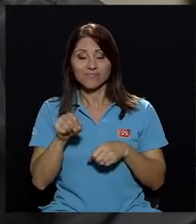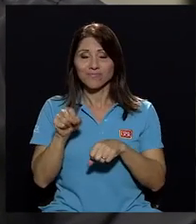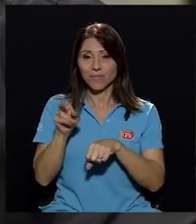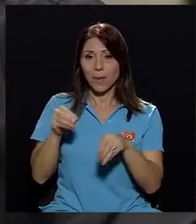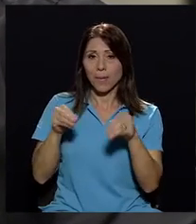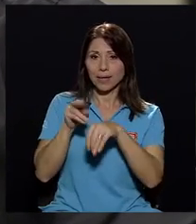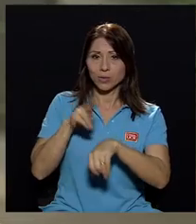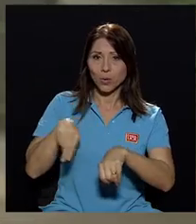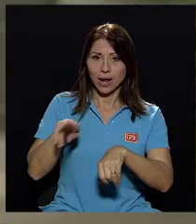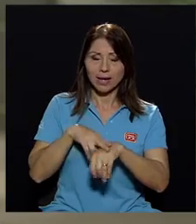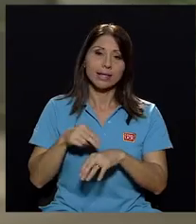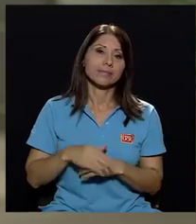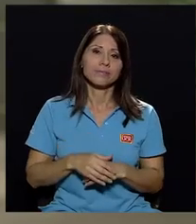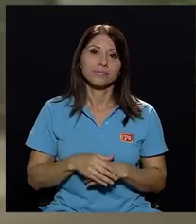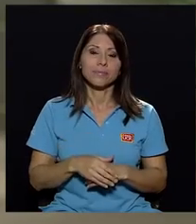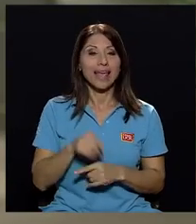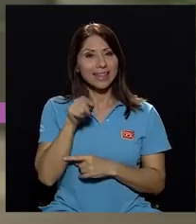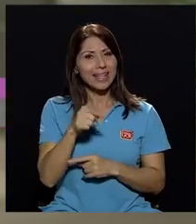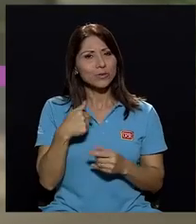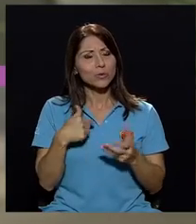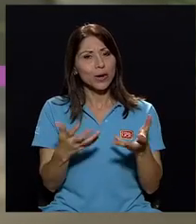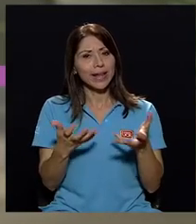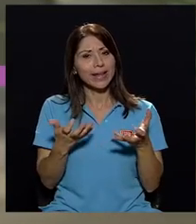orgánicas. Justamente eso yo quería